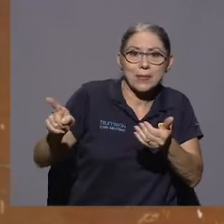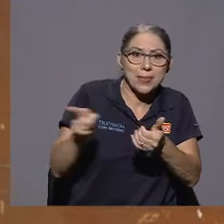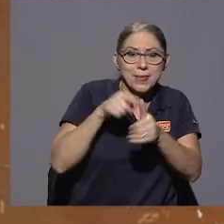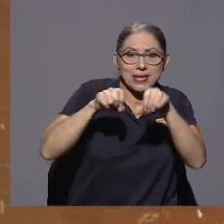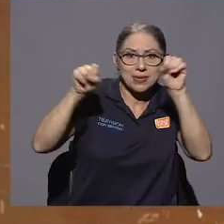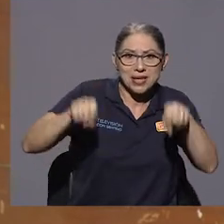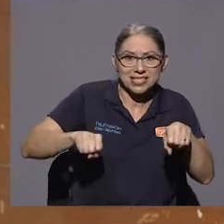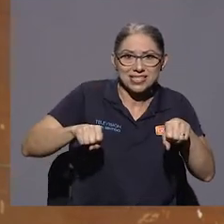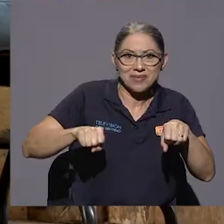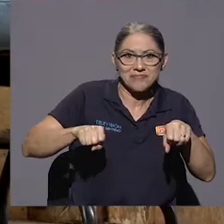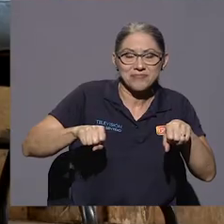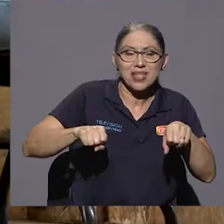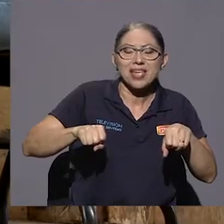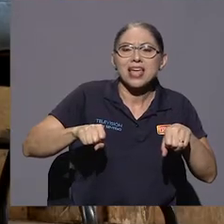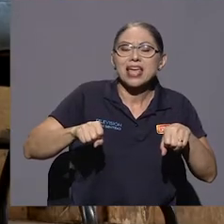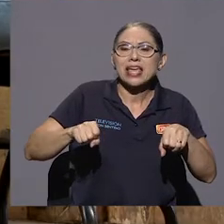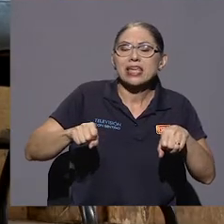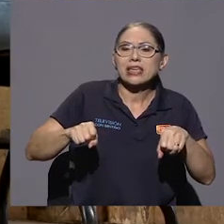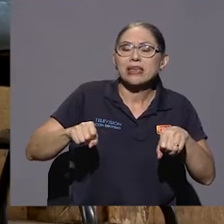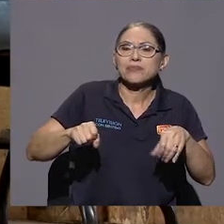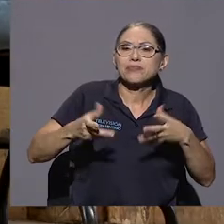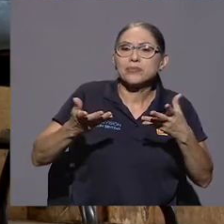semestre y nos mandaron a hacer